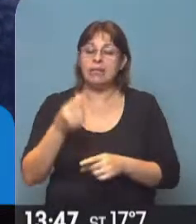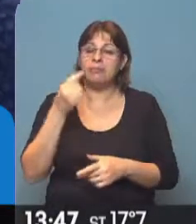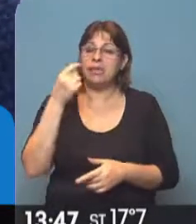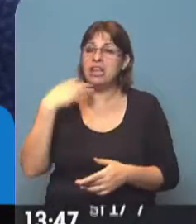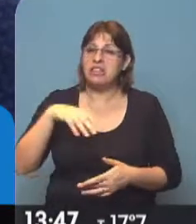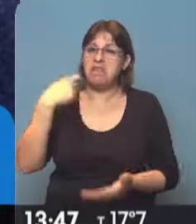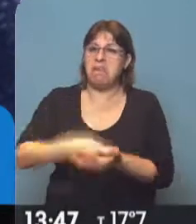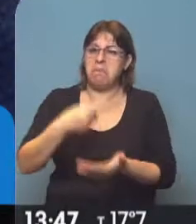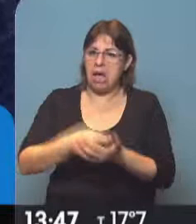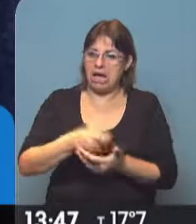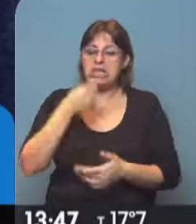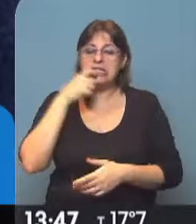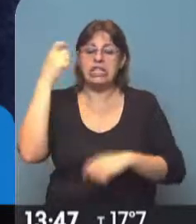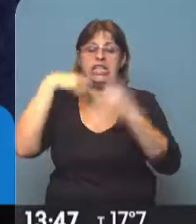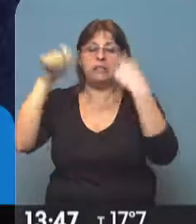arancelaron.